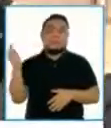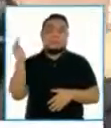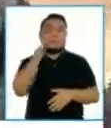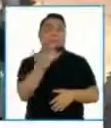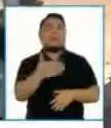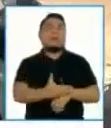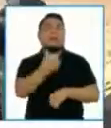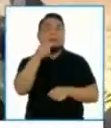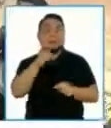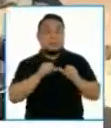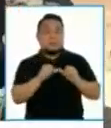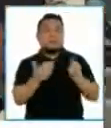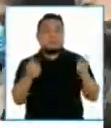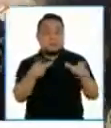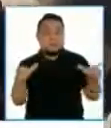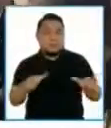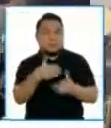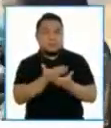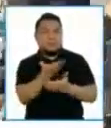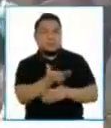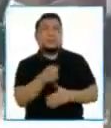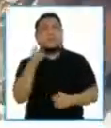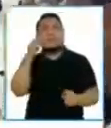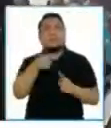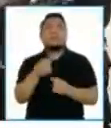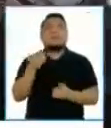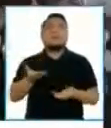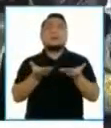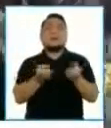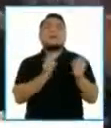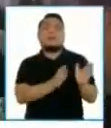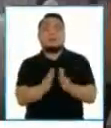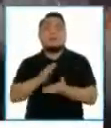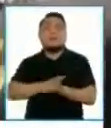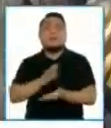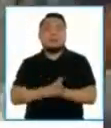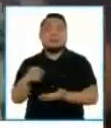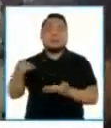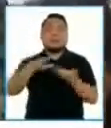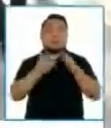trasladaron a Ica permanecerán en esta parte del país a fin de garantizar el orden y la tranquilidad de los pobladores.